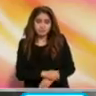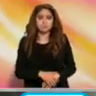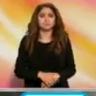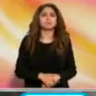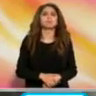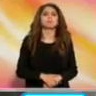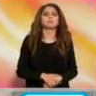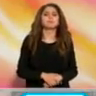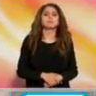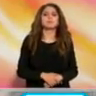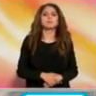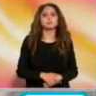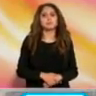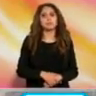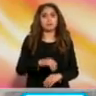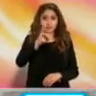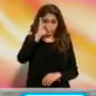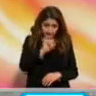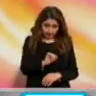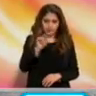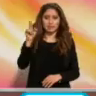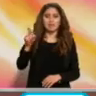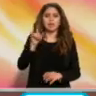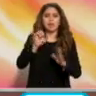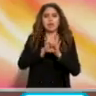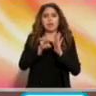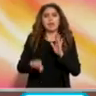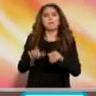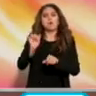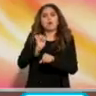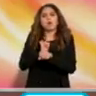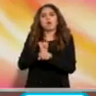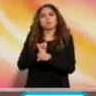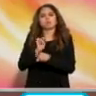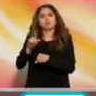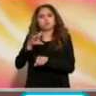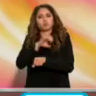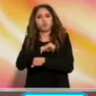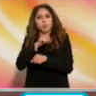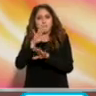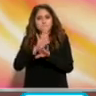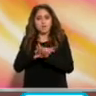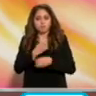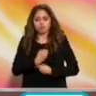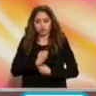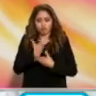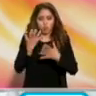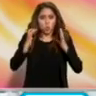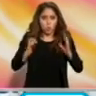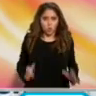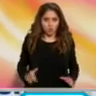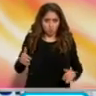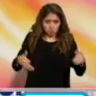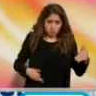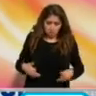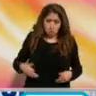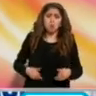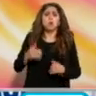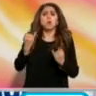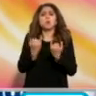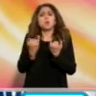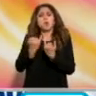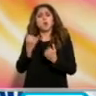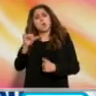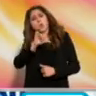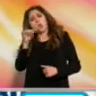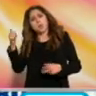que encuentra como medio de expresión el teatro, pero también es para cualquier persona que esté